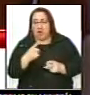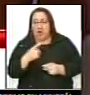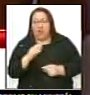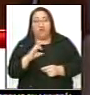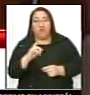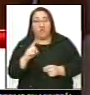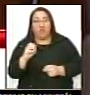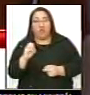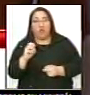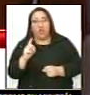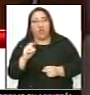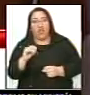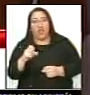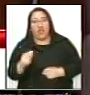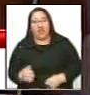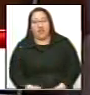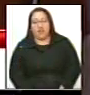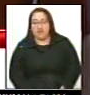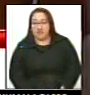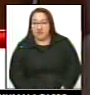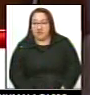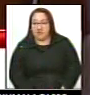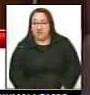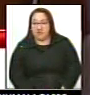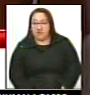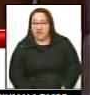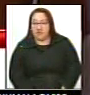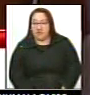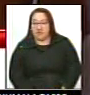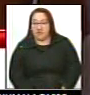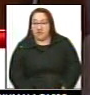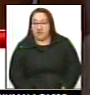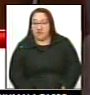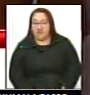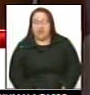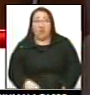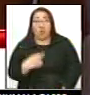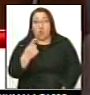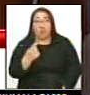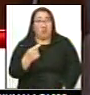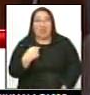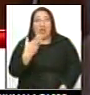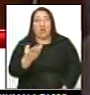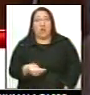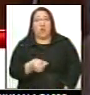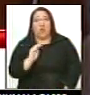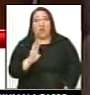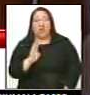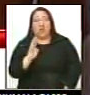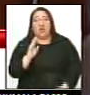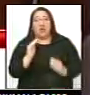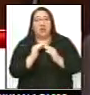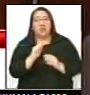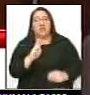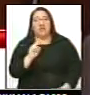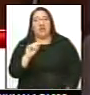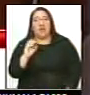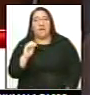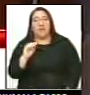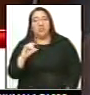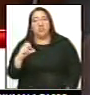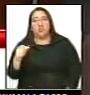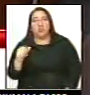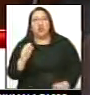Odría. Pero no solamente le ganaron una, le ganaron cuatro. La casa de Vargas Machuca, la casa de San